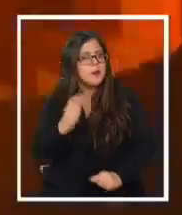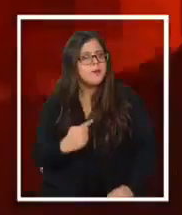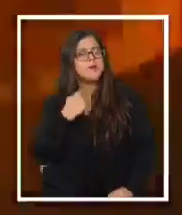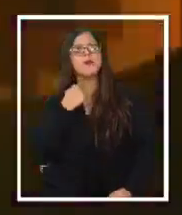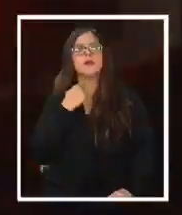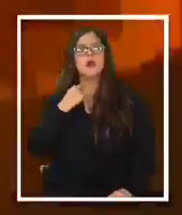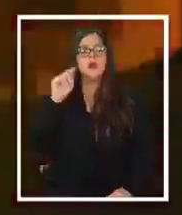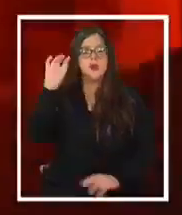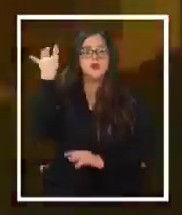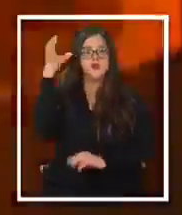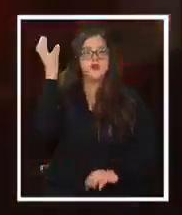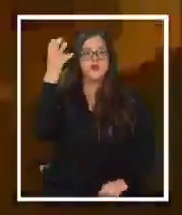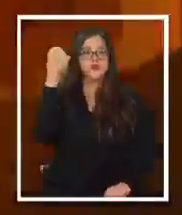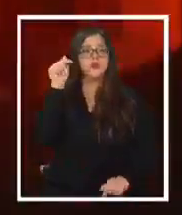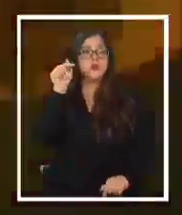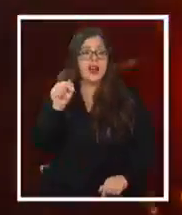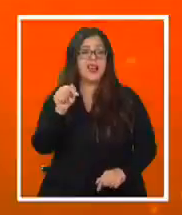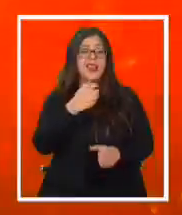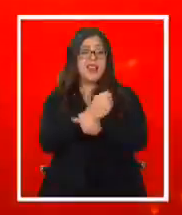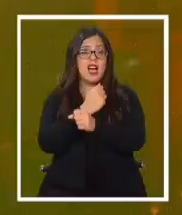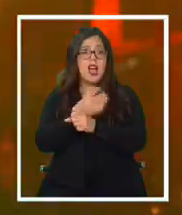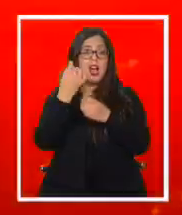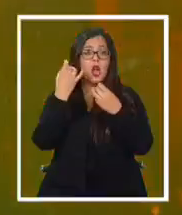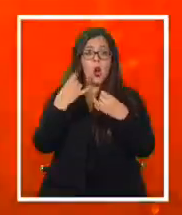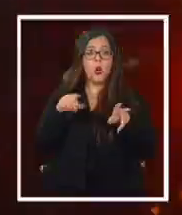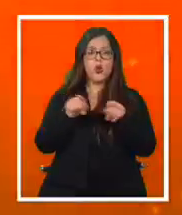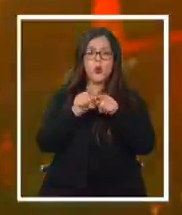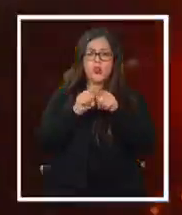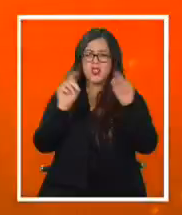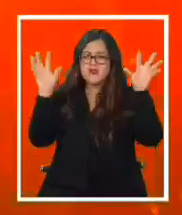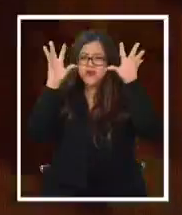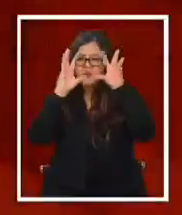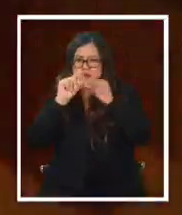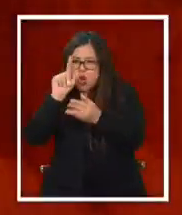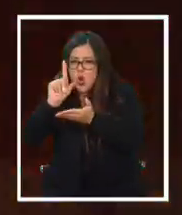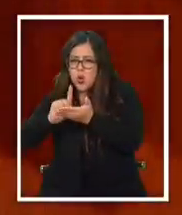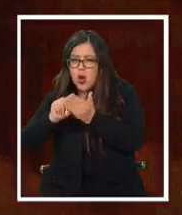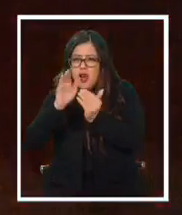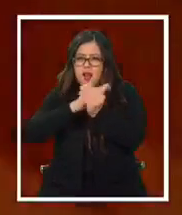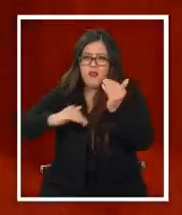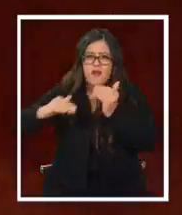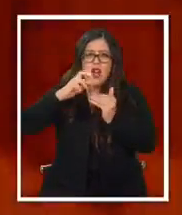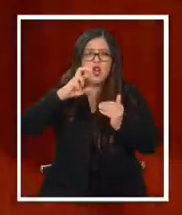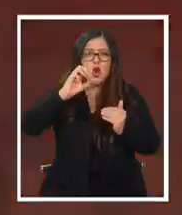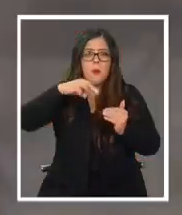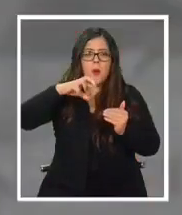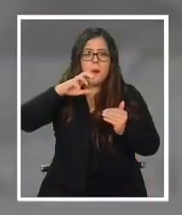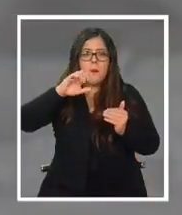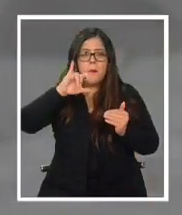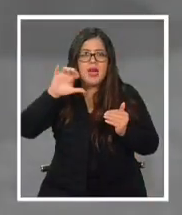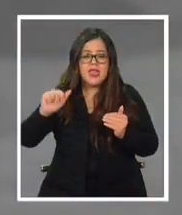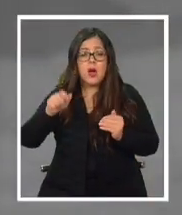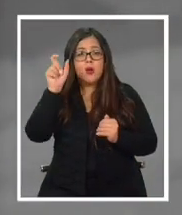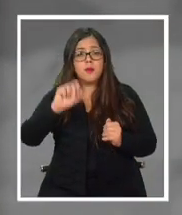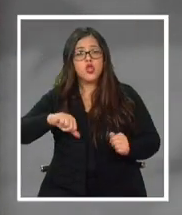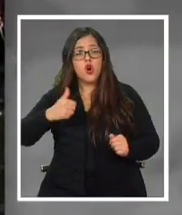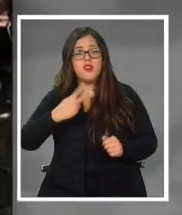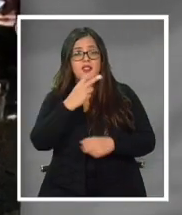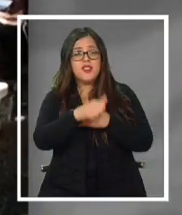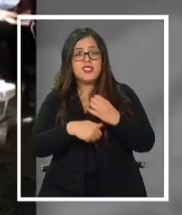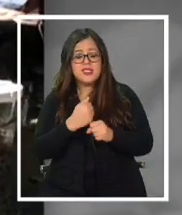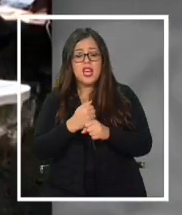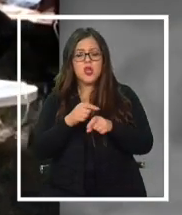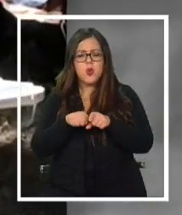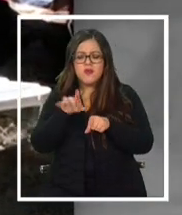las balizas de carabineros era lo único que iluminaba esta oscura zona del barrio pompeya sur un joven de 26 años